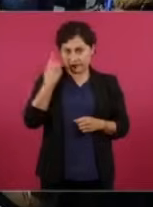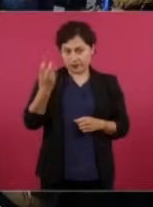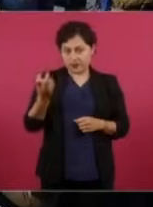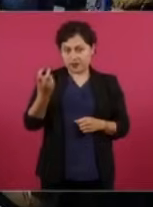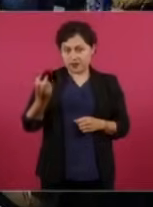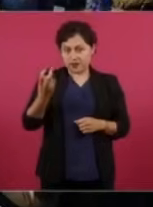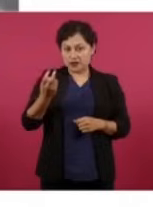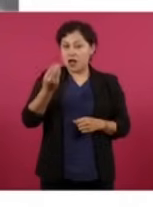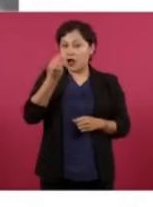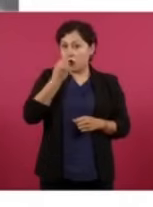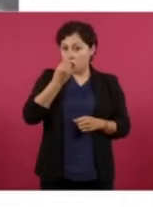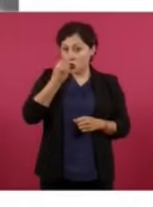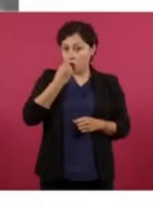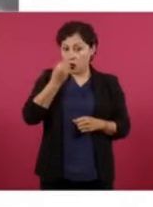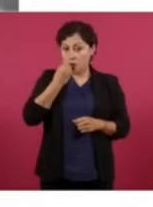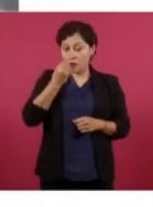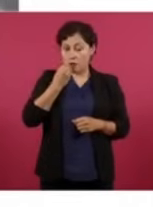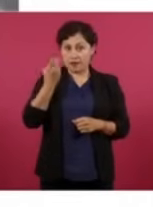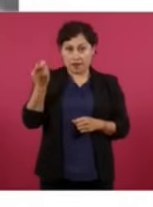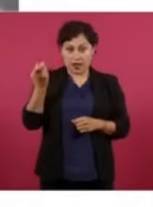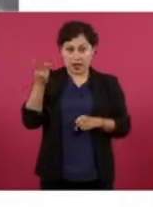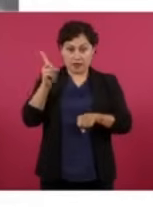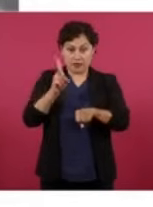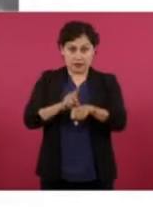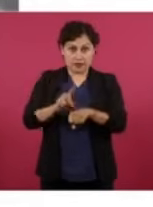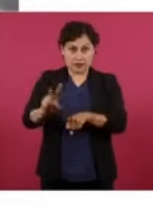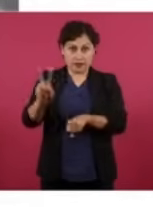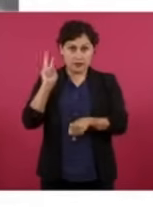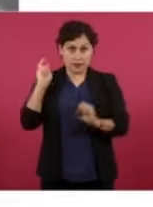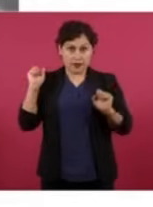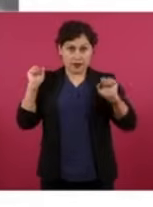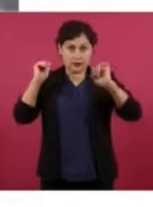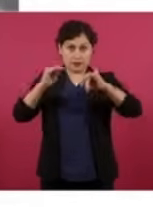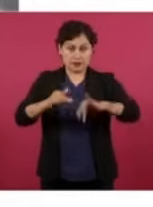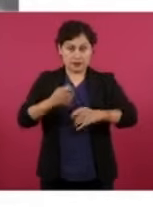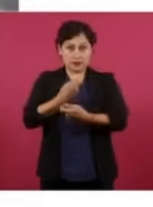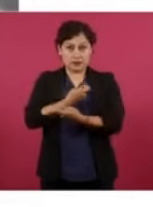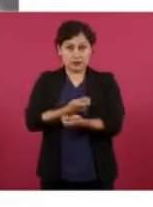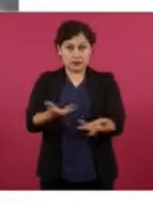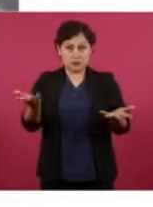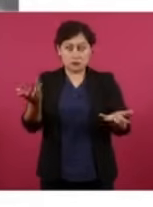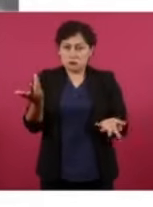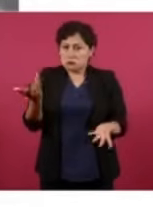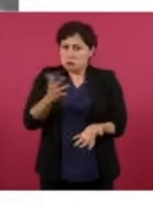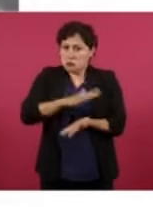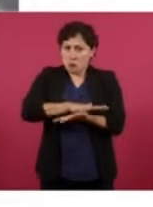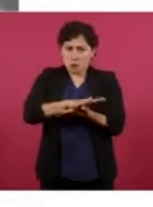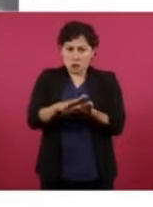El desayuno de ese día, ¿no?, que se ofreció, muy modesto.